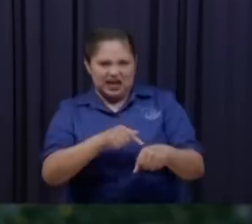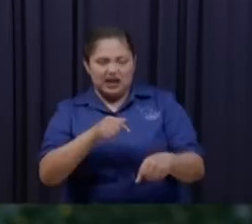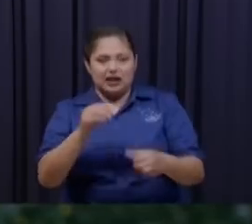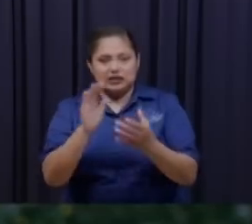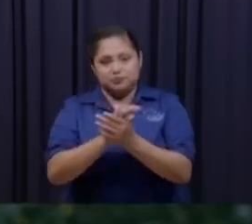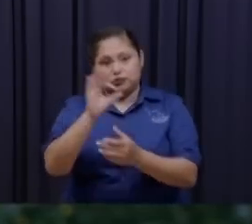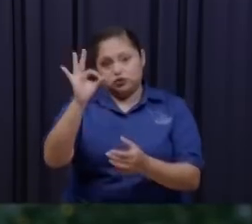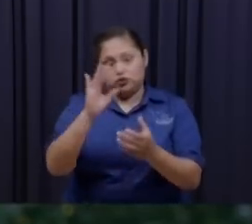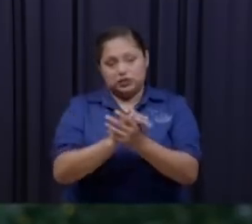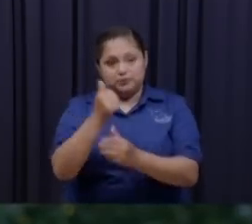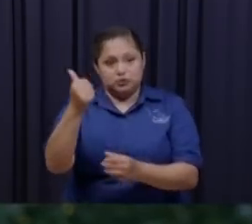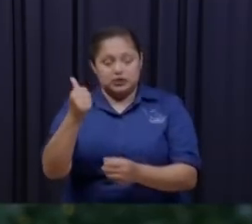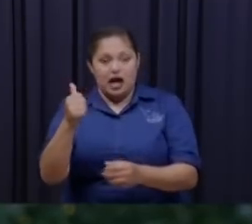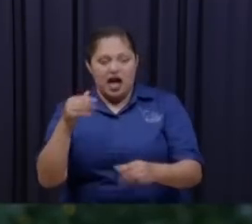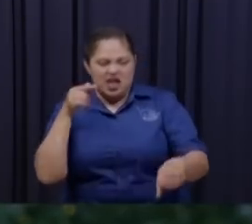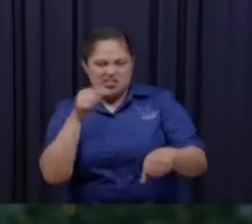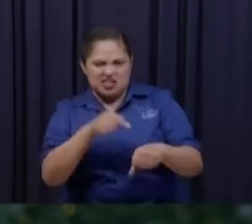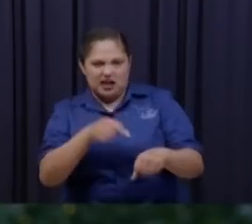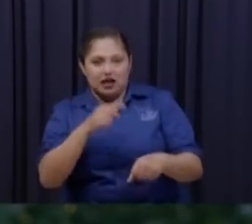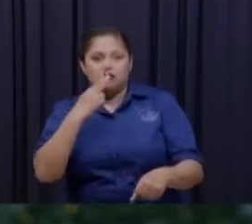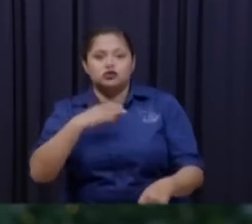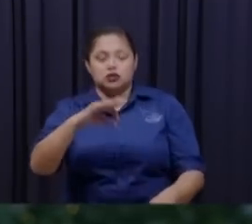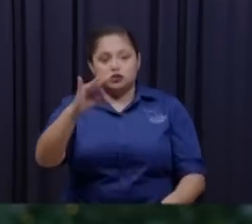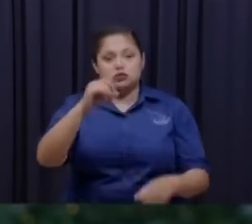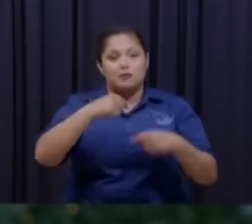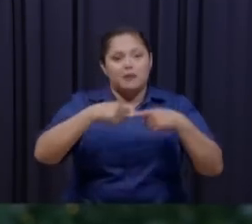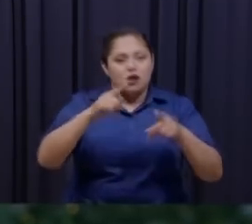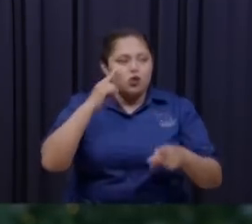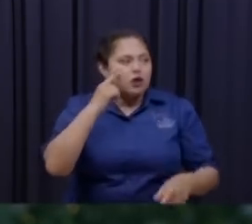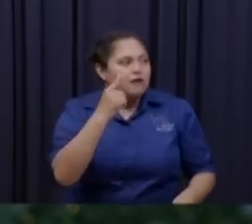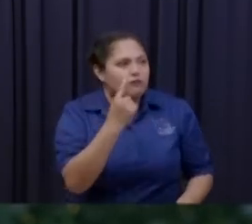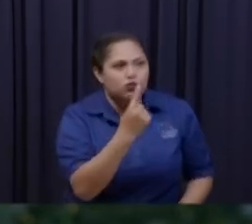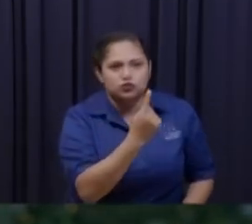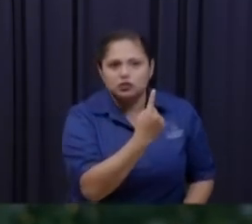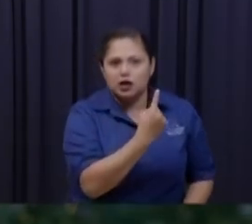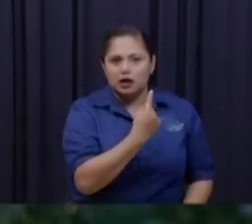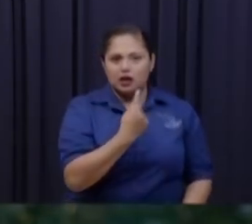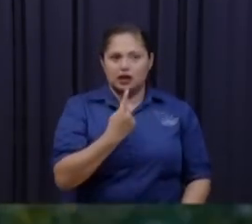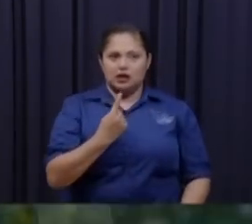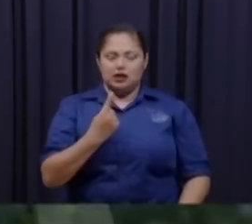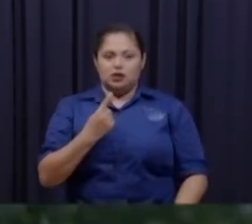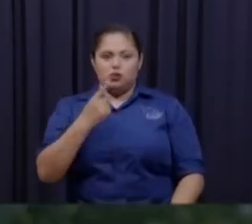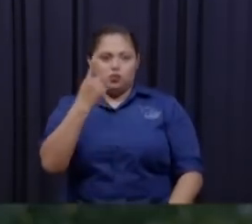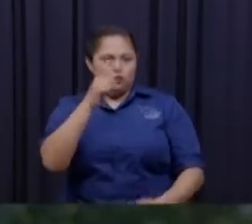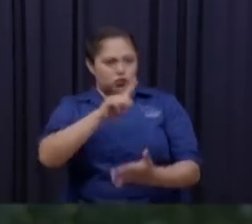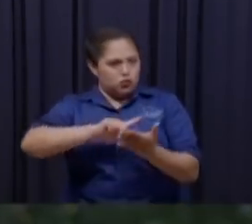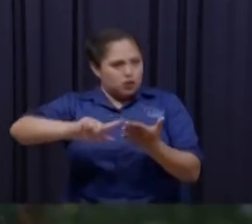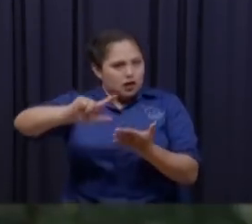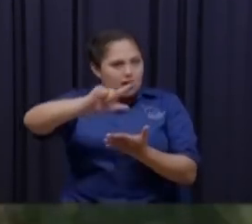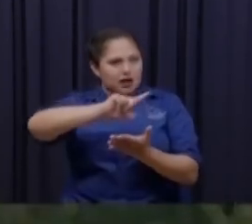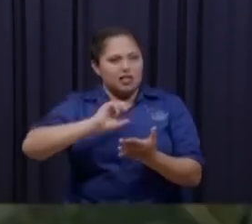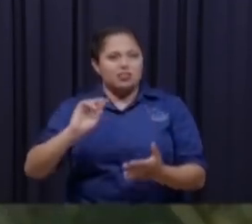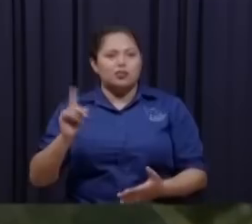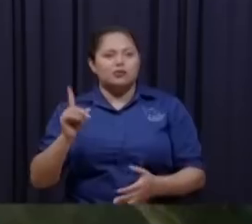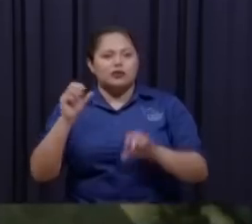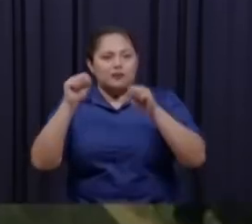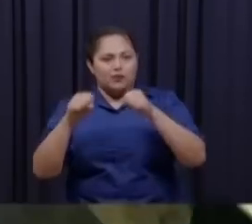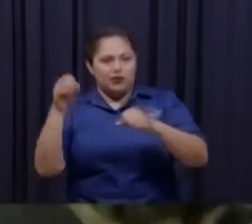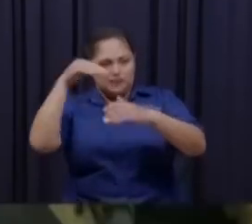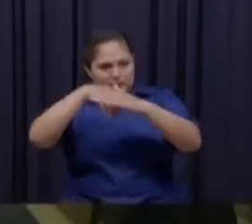vulnerables, ataca a los hijos. Pero lo que anda buscando es un lugar en donde poderse